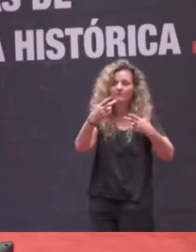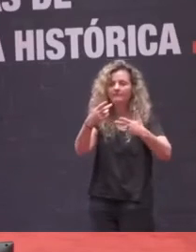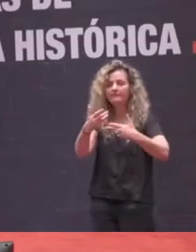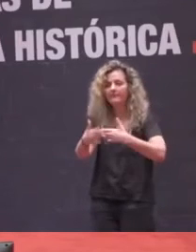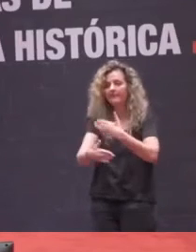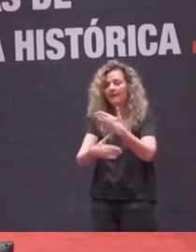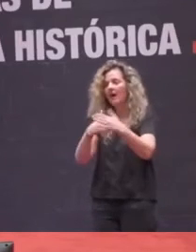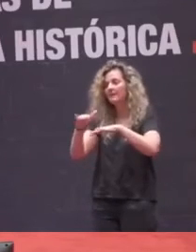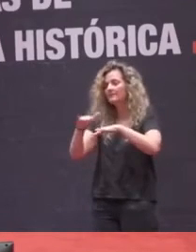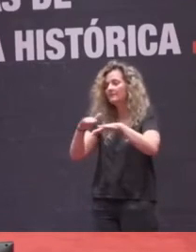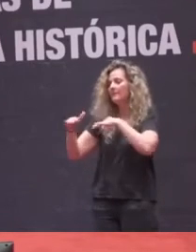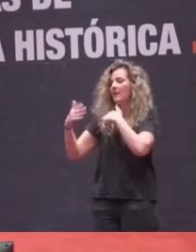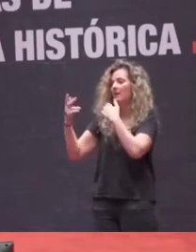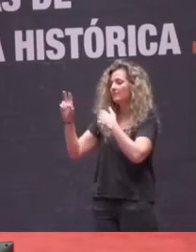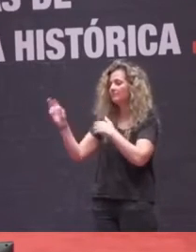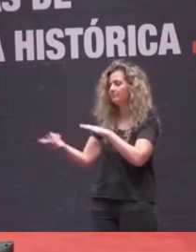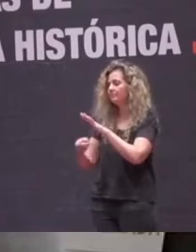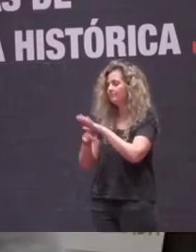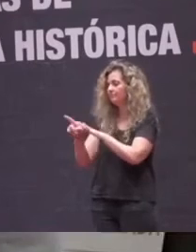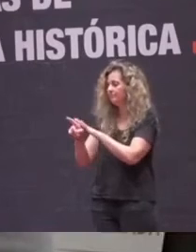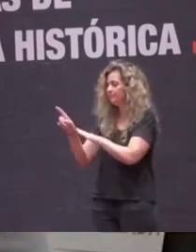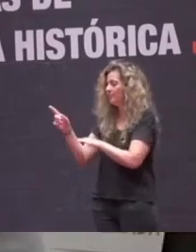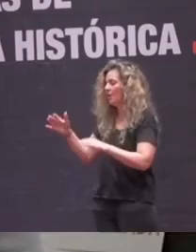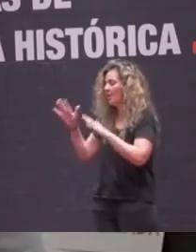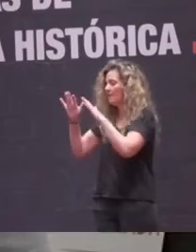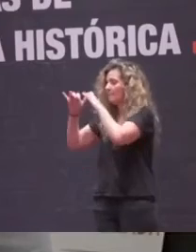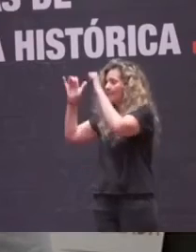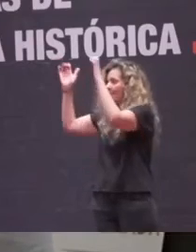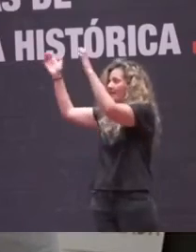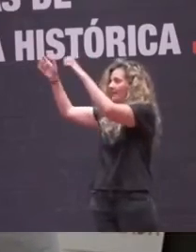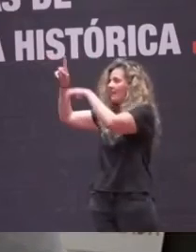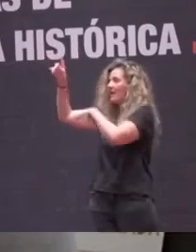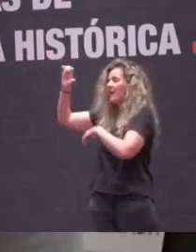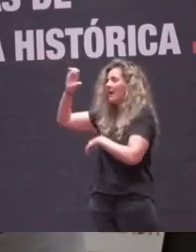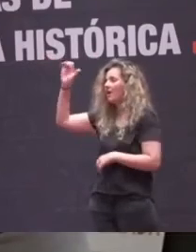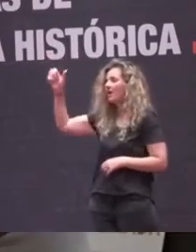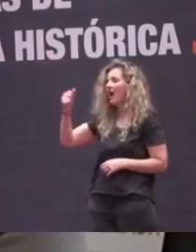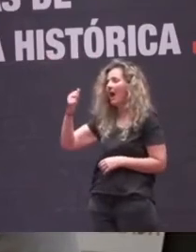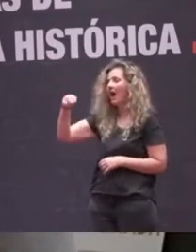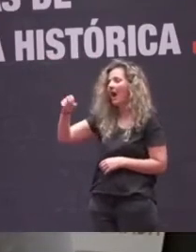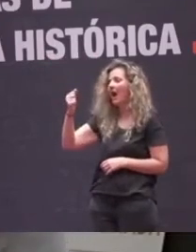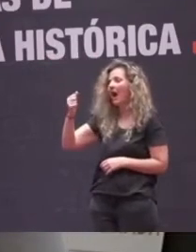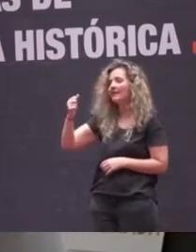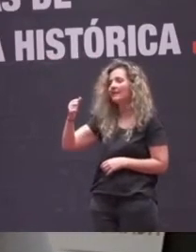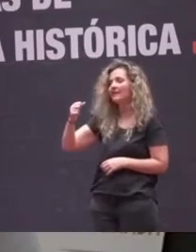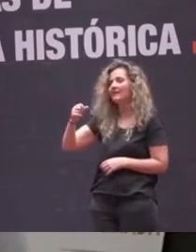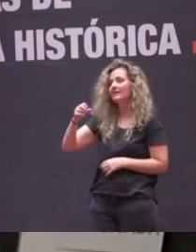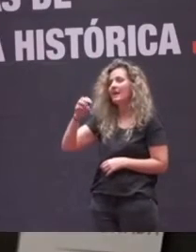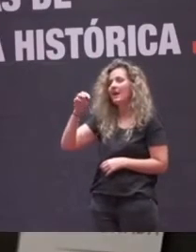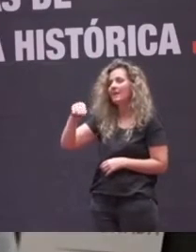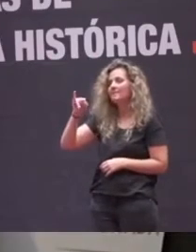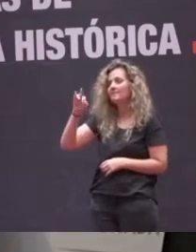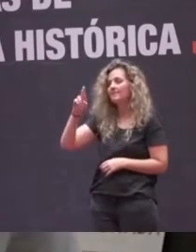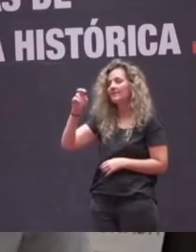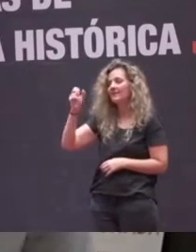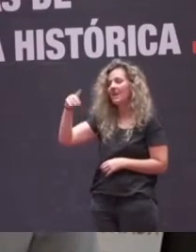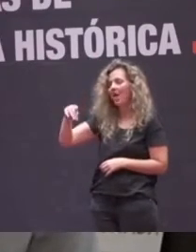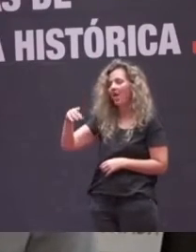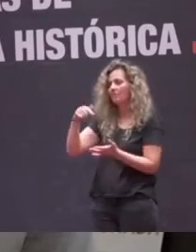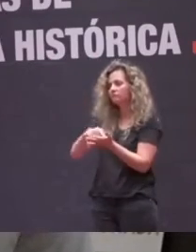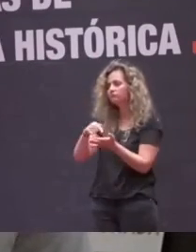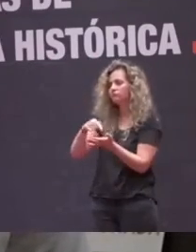de actividades desenvolvidas, é dicir, no Parlamento Europeo, Ana Miranda levou esta cuestión constantemente, o que